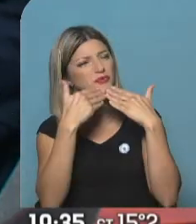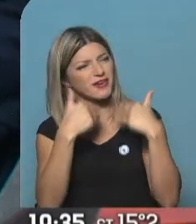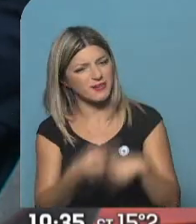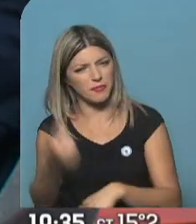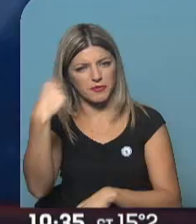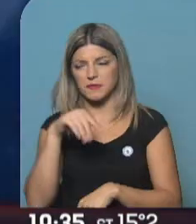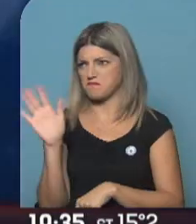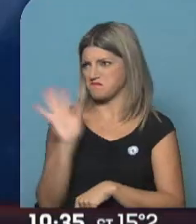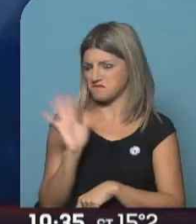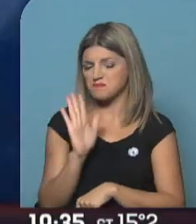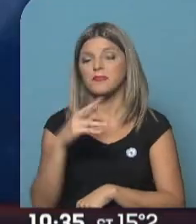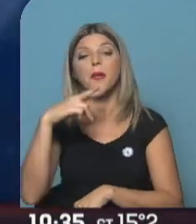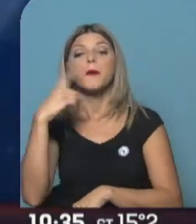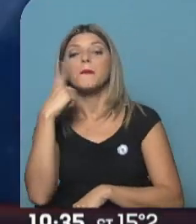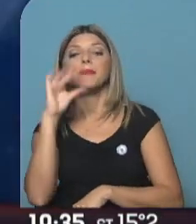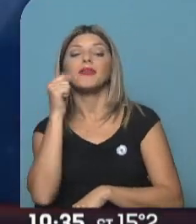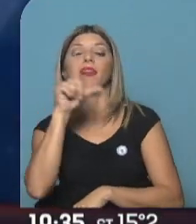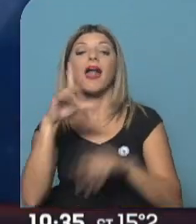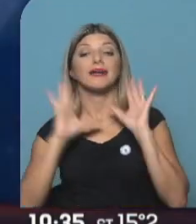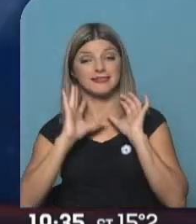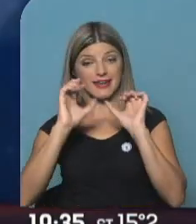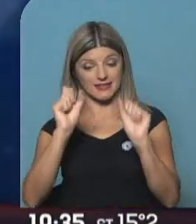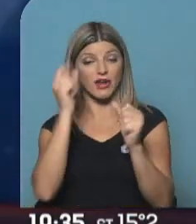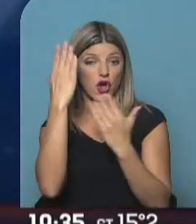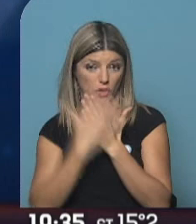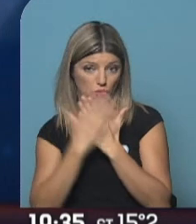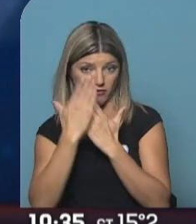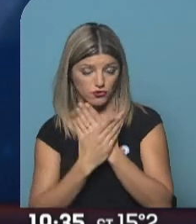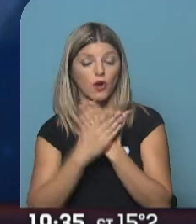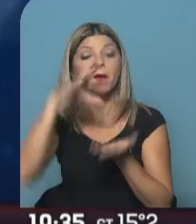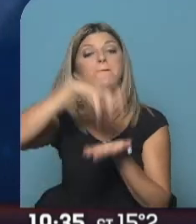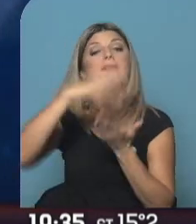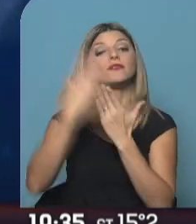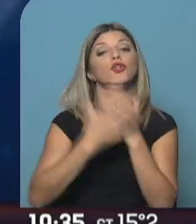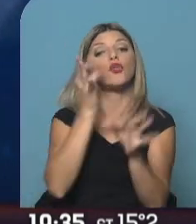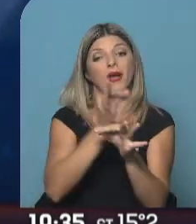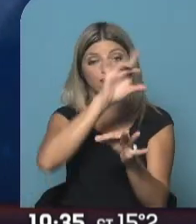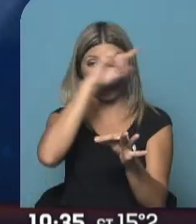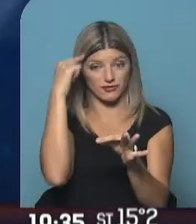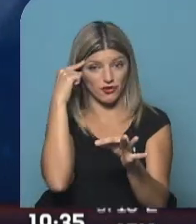nada por favor manuel vidal el secretario de gestión educativa del ministerio de educación de la nación aquí en el noticiero central